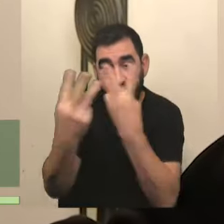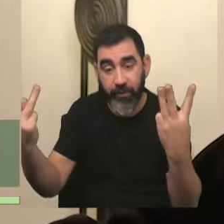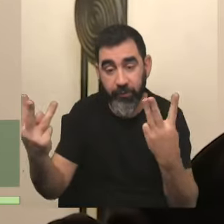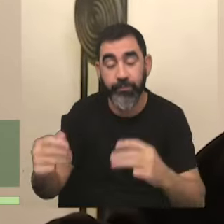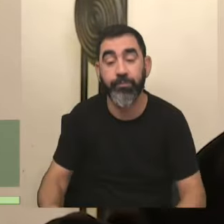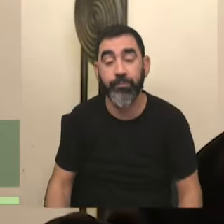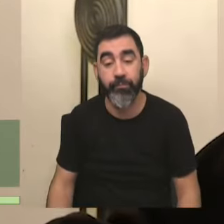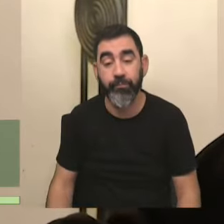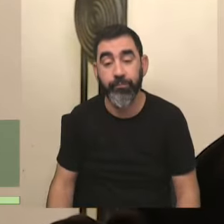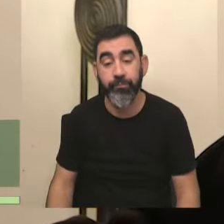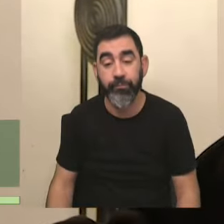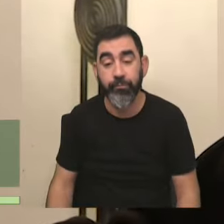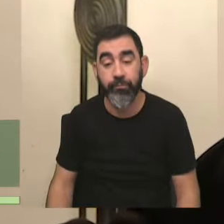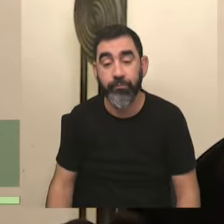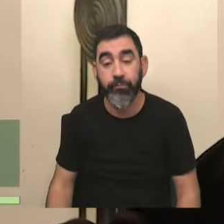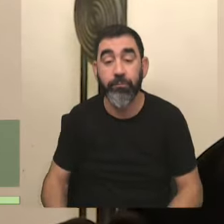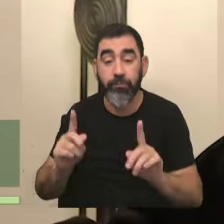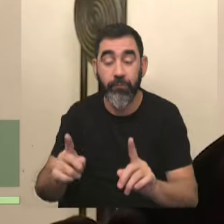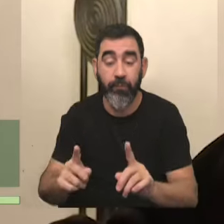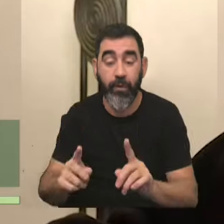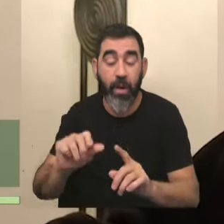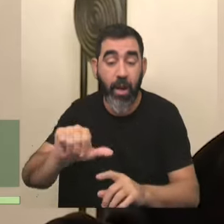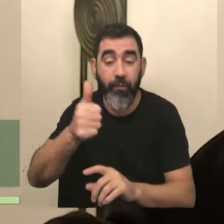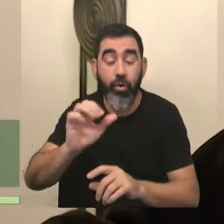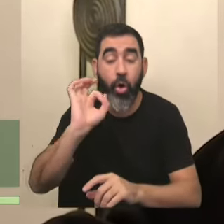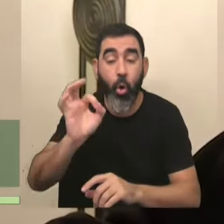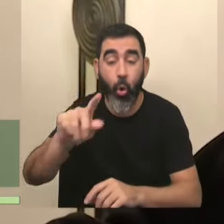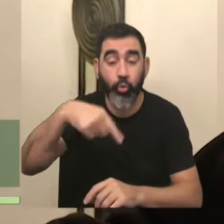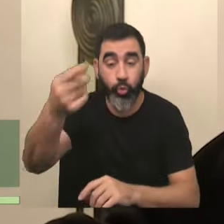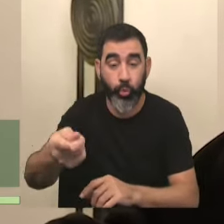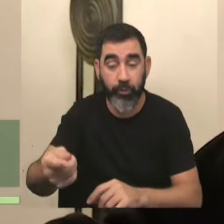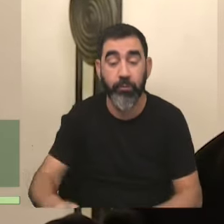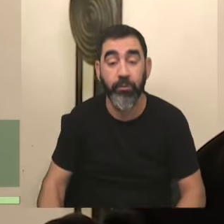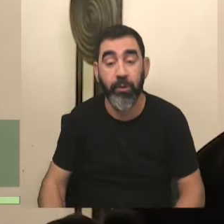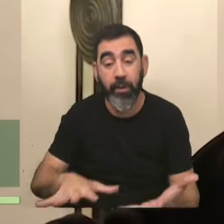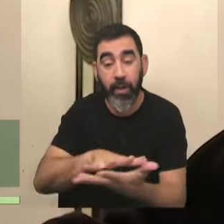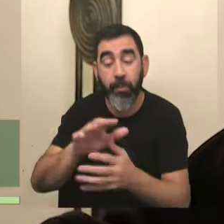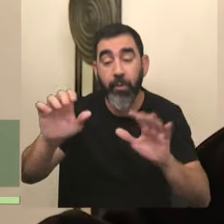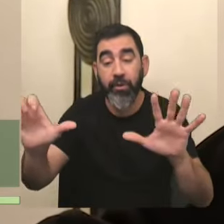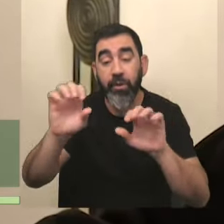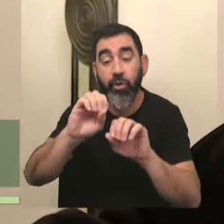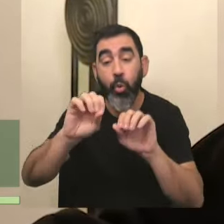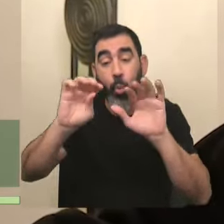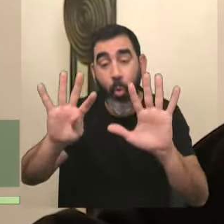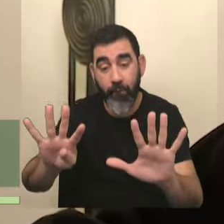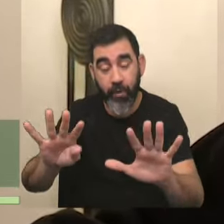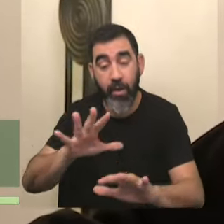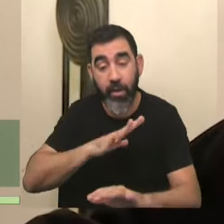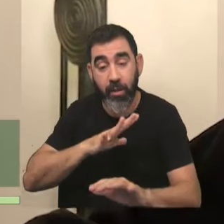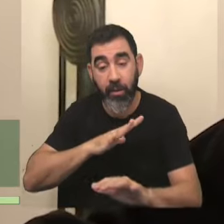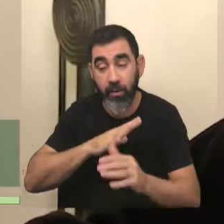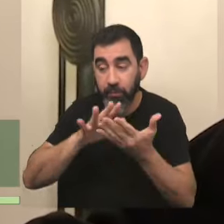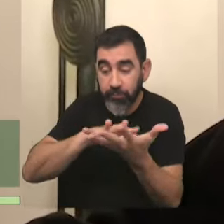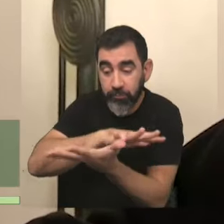y a todo el frente amplio en particular y a y a la victoria en octubre nosotros en el espacio 69 lo que tenemos es es es ese